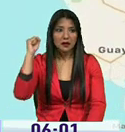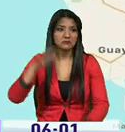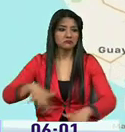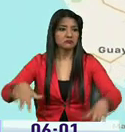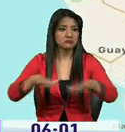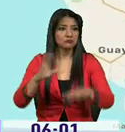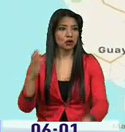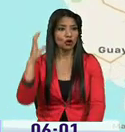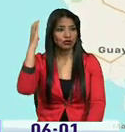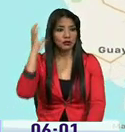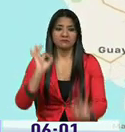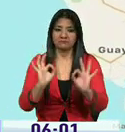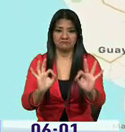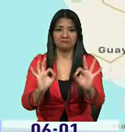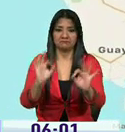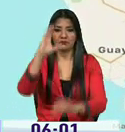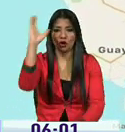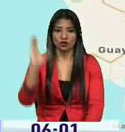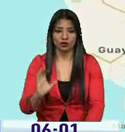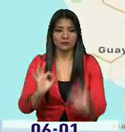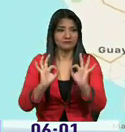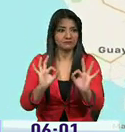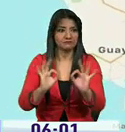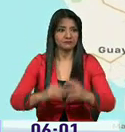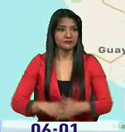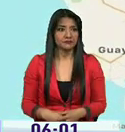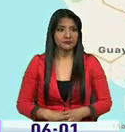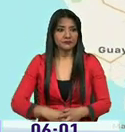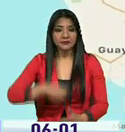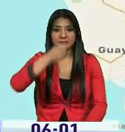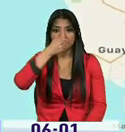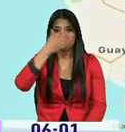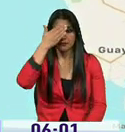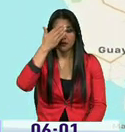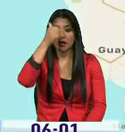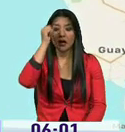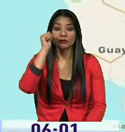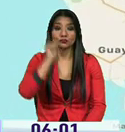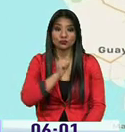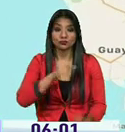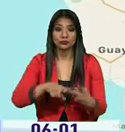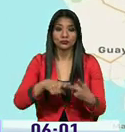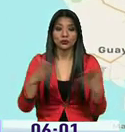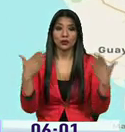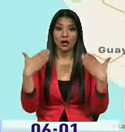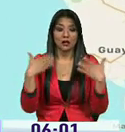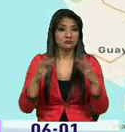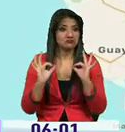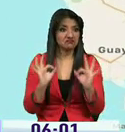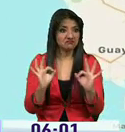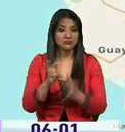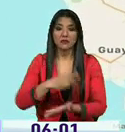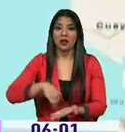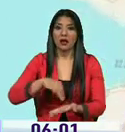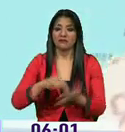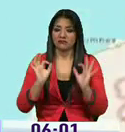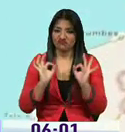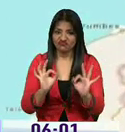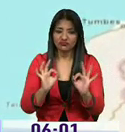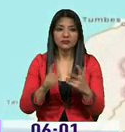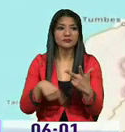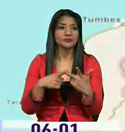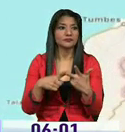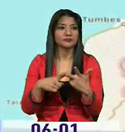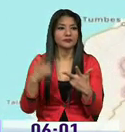costa, en cambio, mira que tendremos día totalmente azul en Santo Domingo, en Guayaquil, allá en Manabí, también